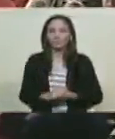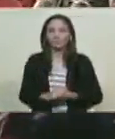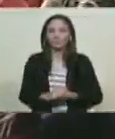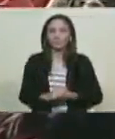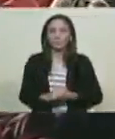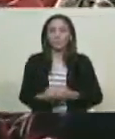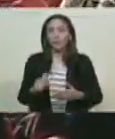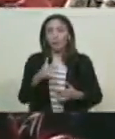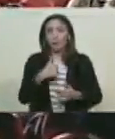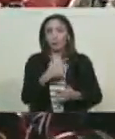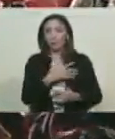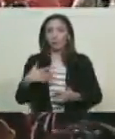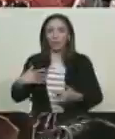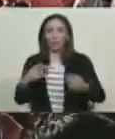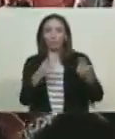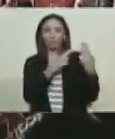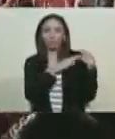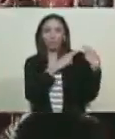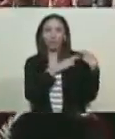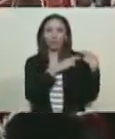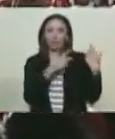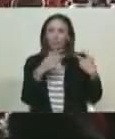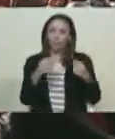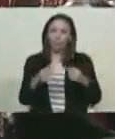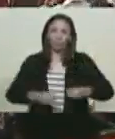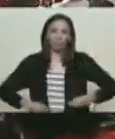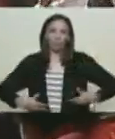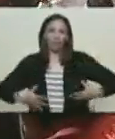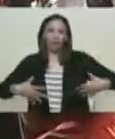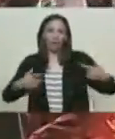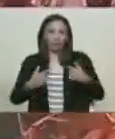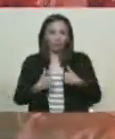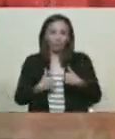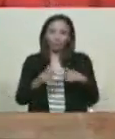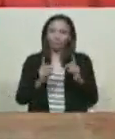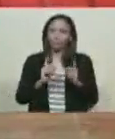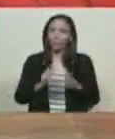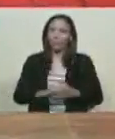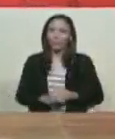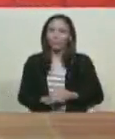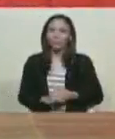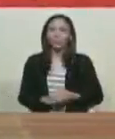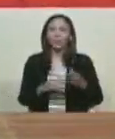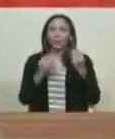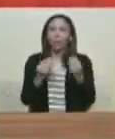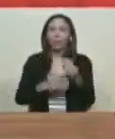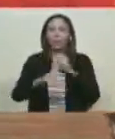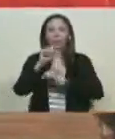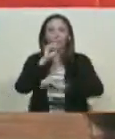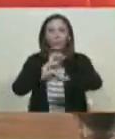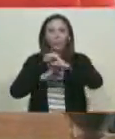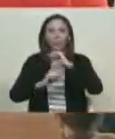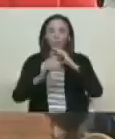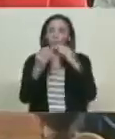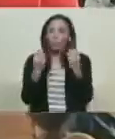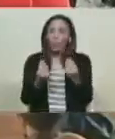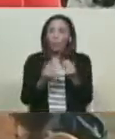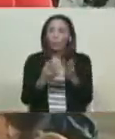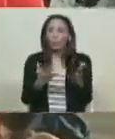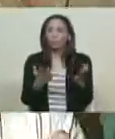un cargo o a riquezas o a nada de eso, no. Tiene que estar dispuesto a luchar en la trinchera que le